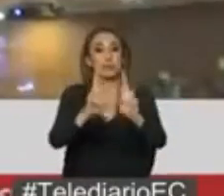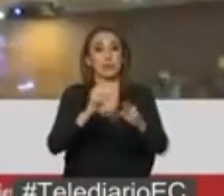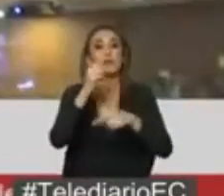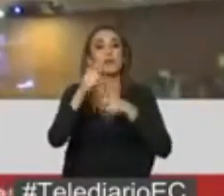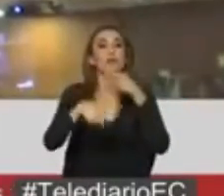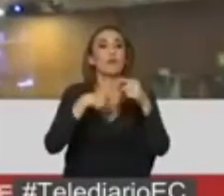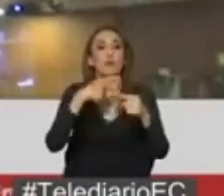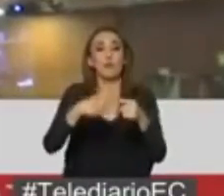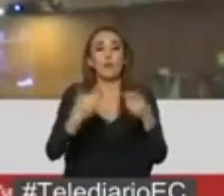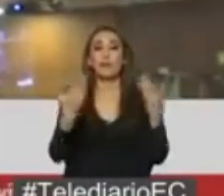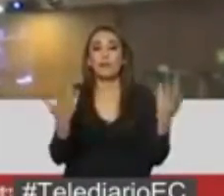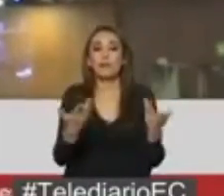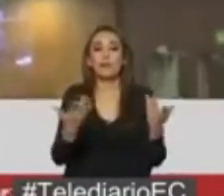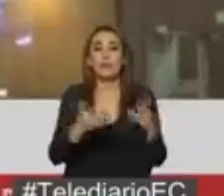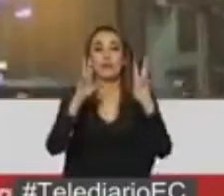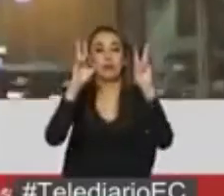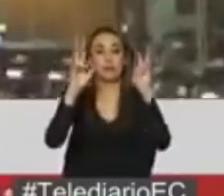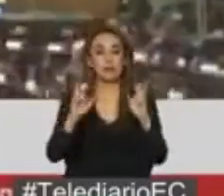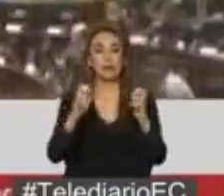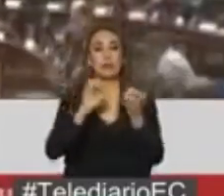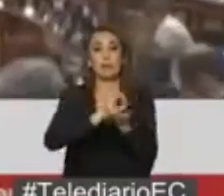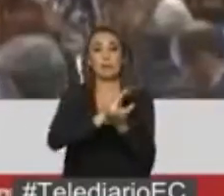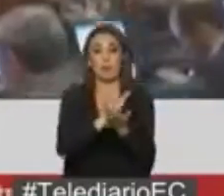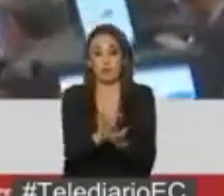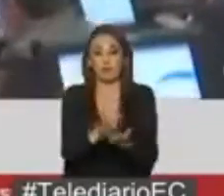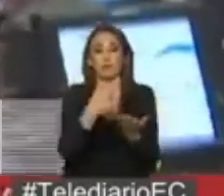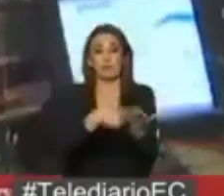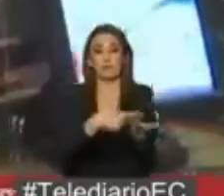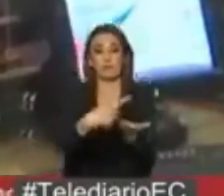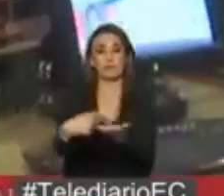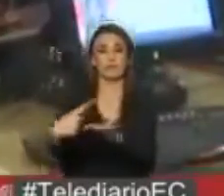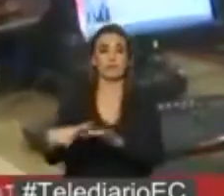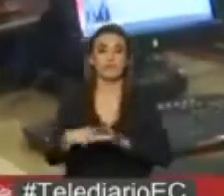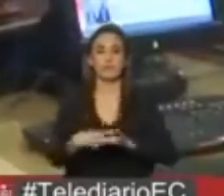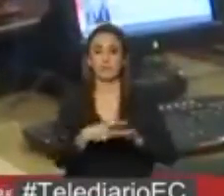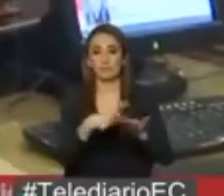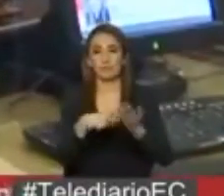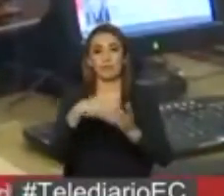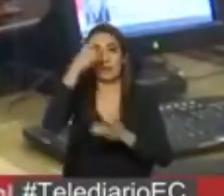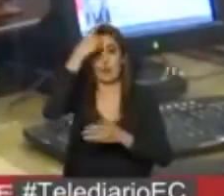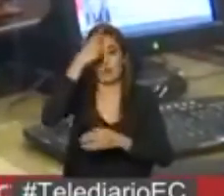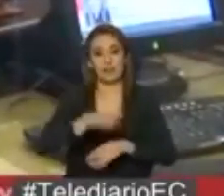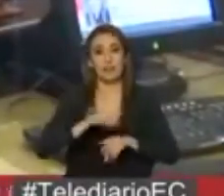hasta la hora del tratamiento del tema en el Pleno y la votación respectiva. Eduardo Córdoba, Ecuador TV.